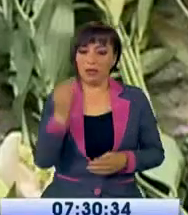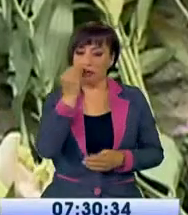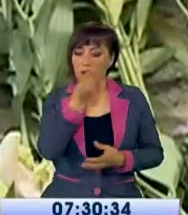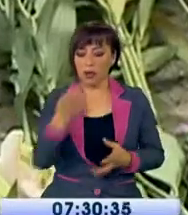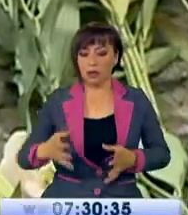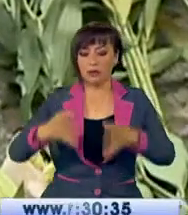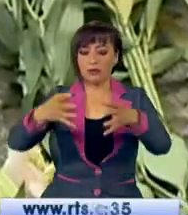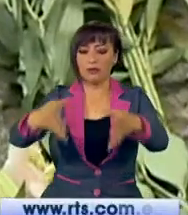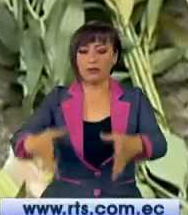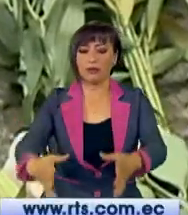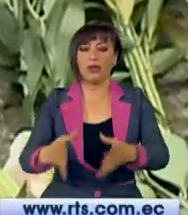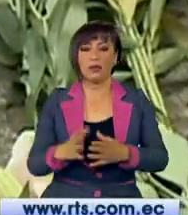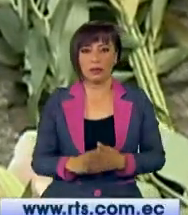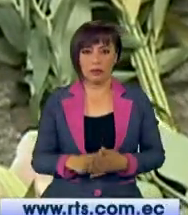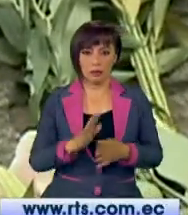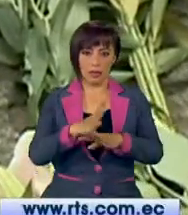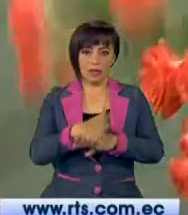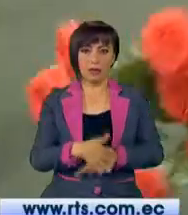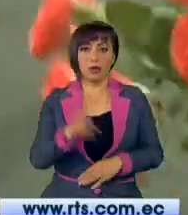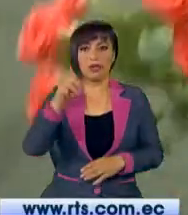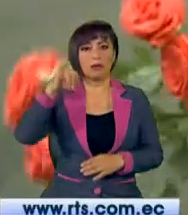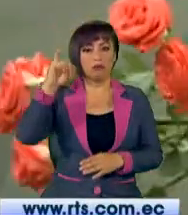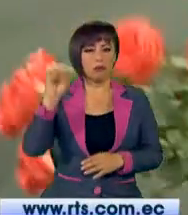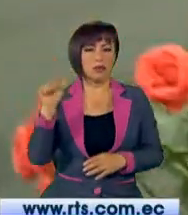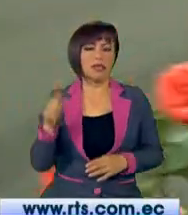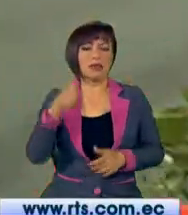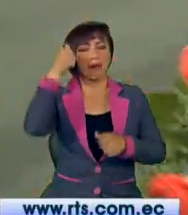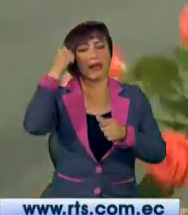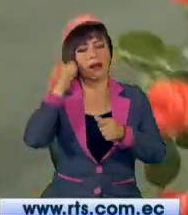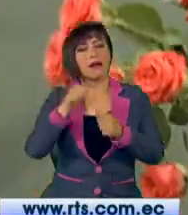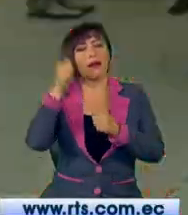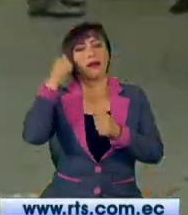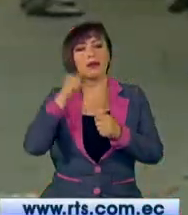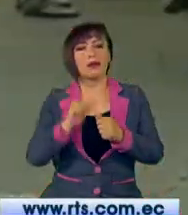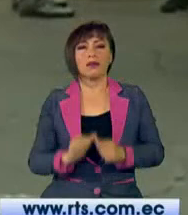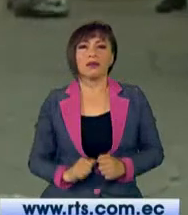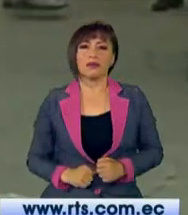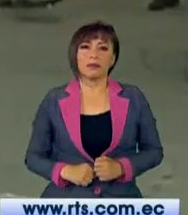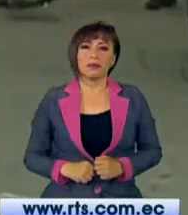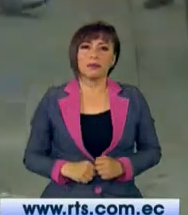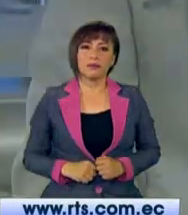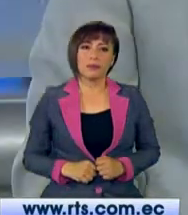ceremonia religiosa para recordar a todas las víctimas.